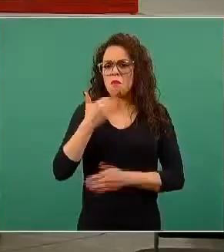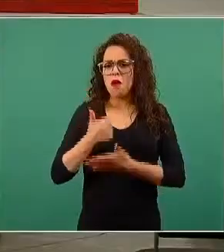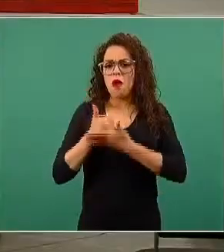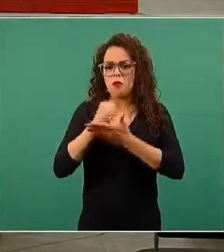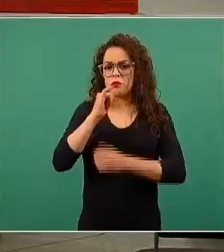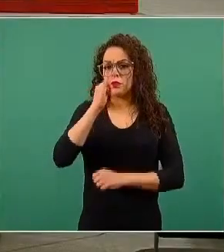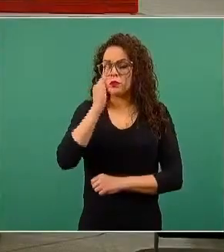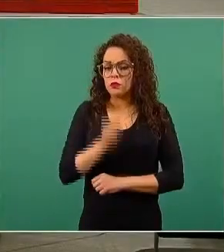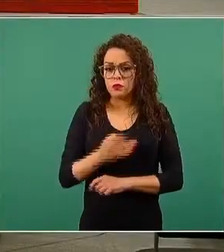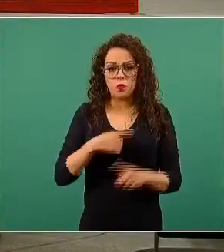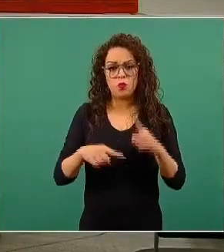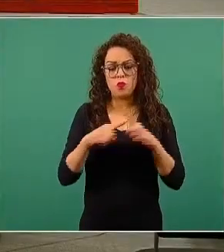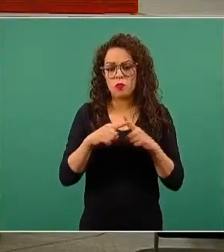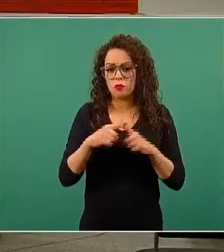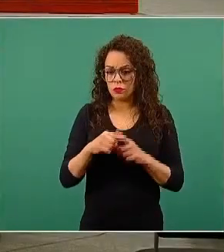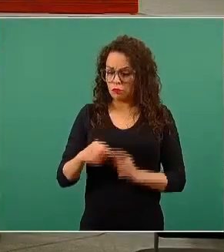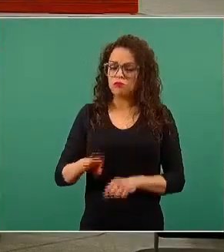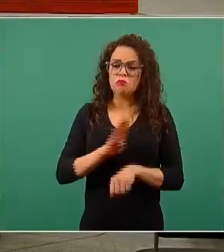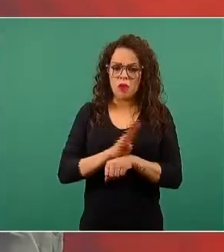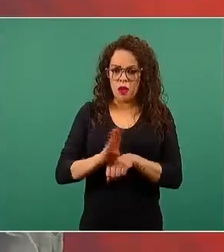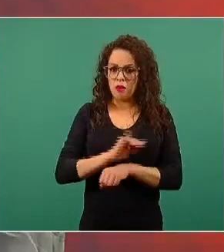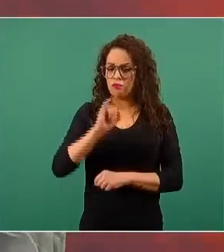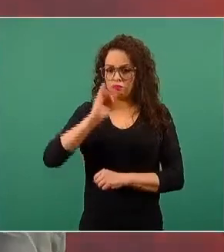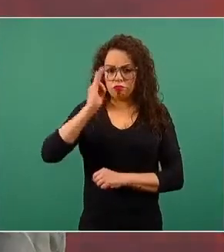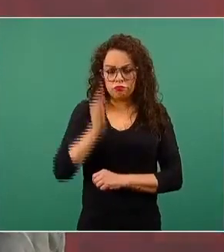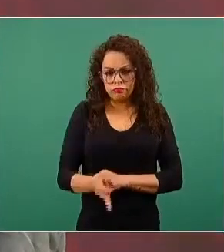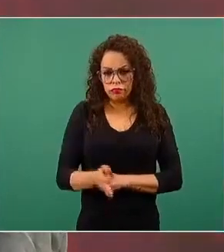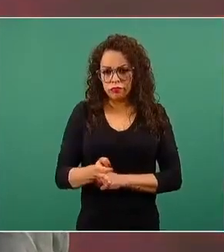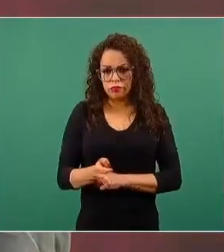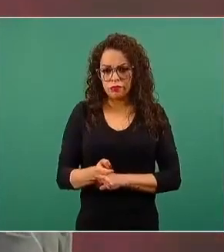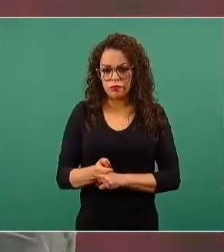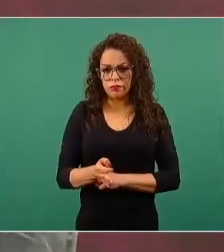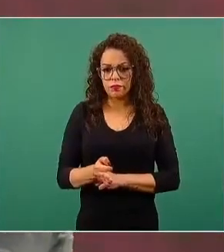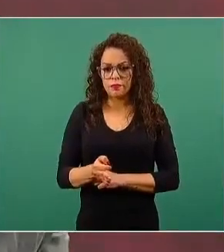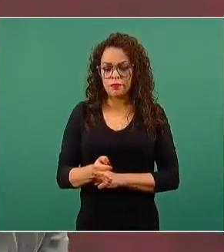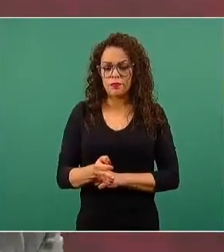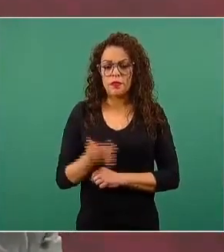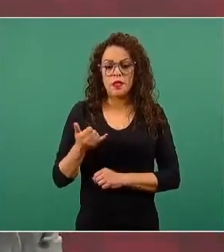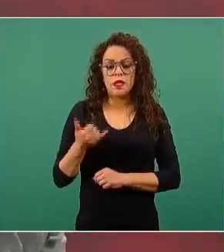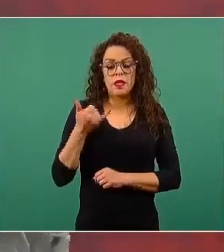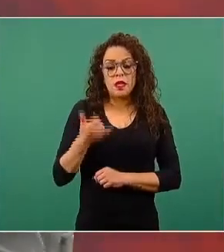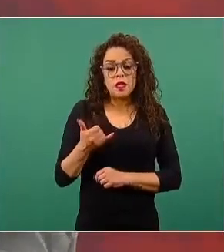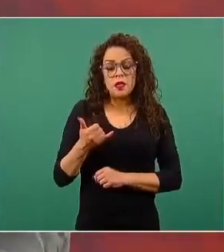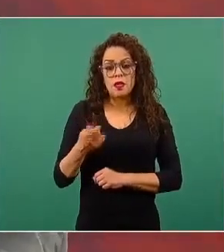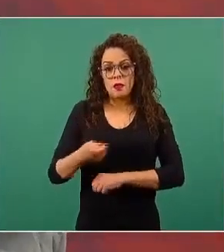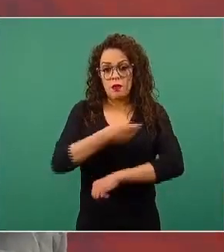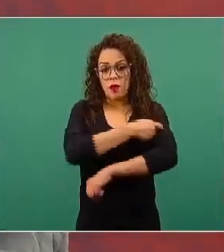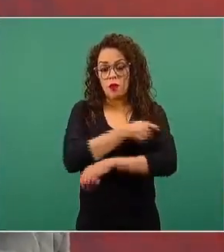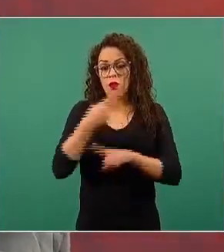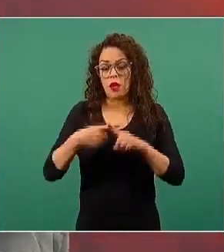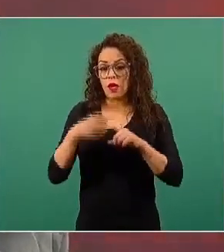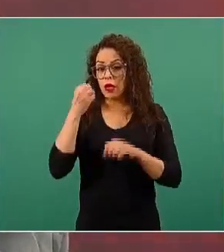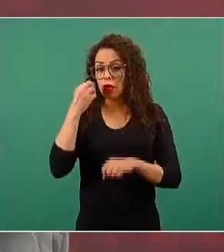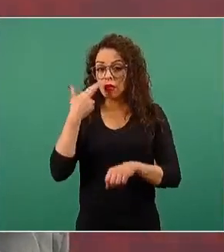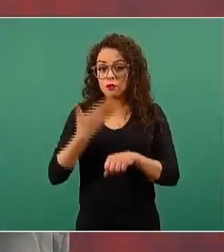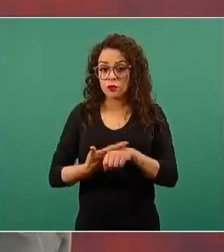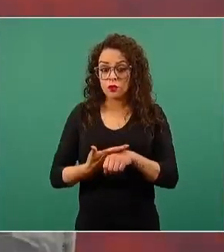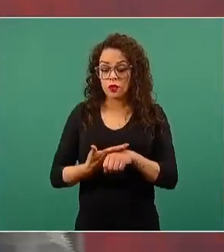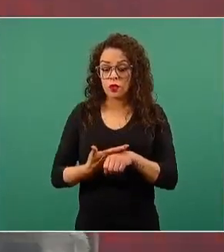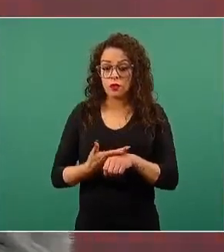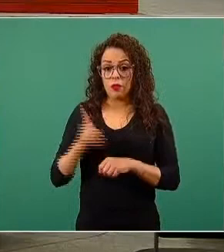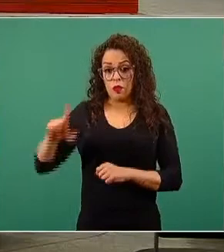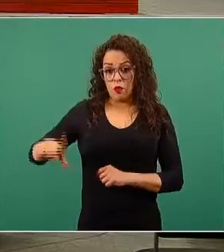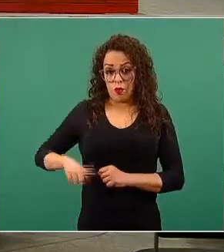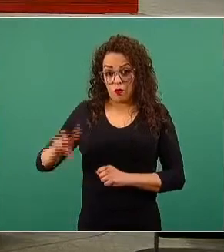a sumar, a ser parte de la operación, y aunque las vacunas son responsabilidad del Gobierno de